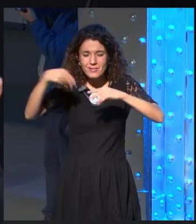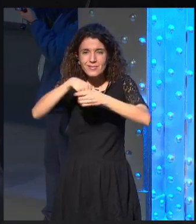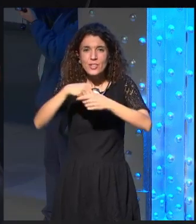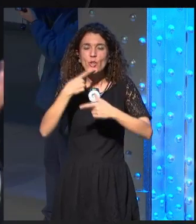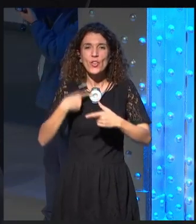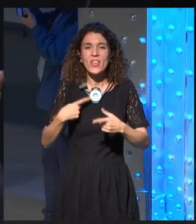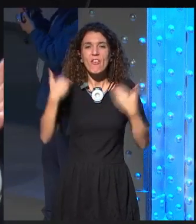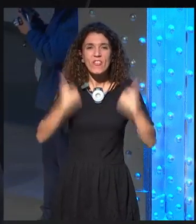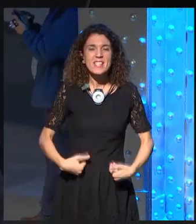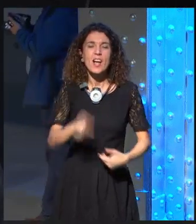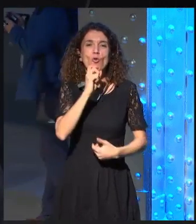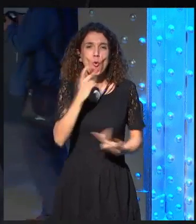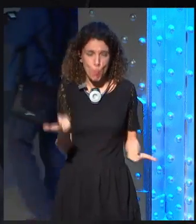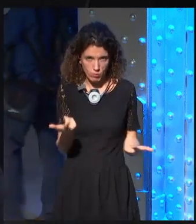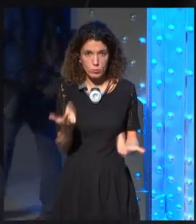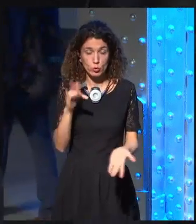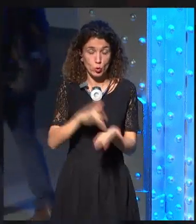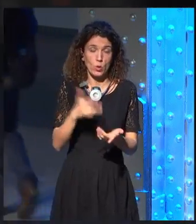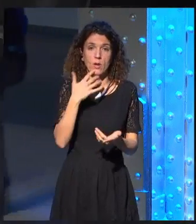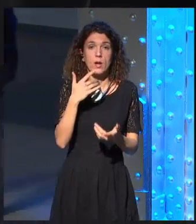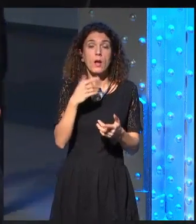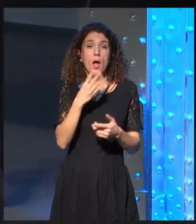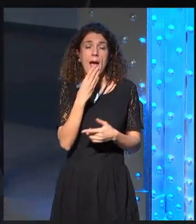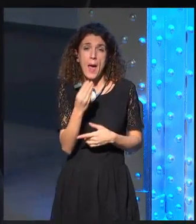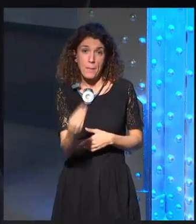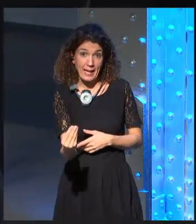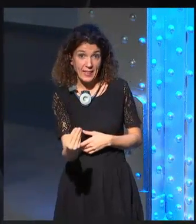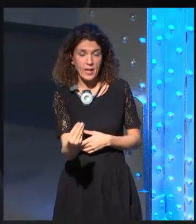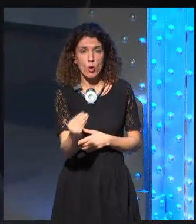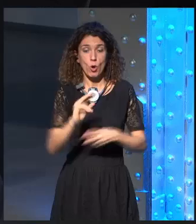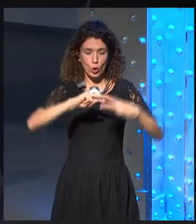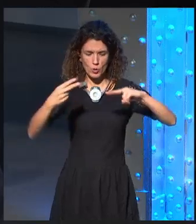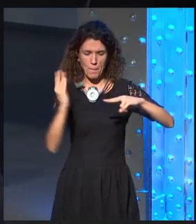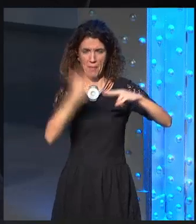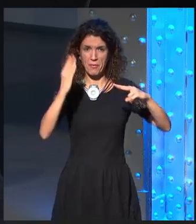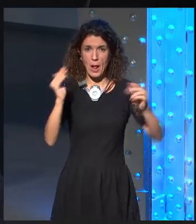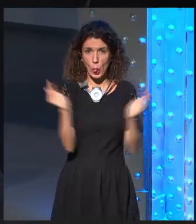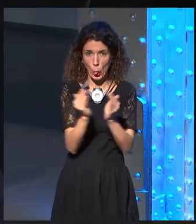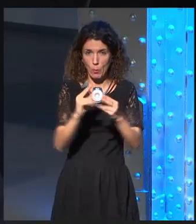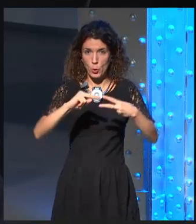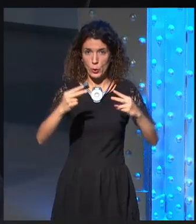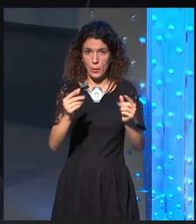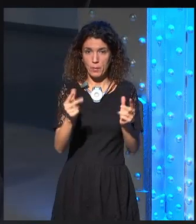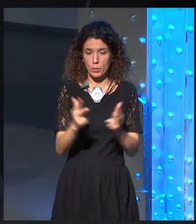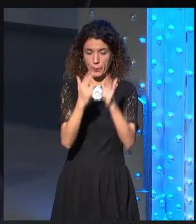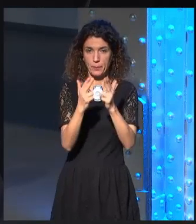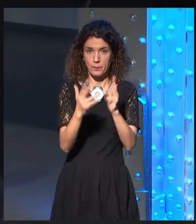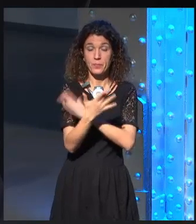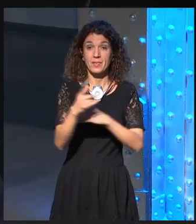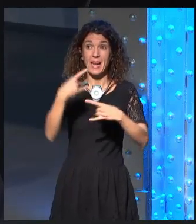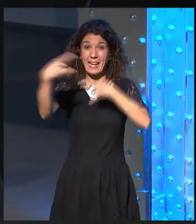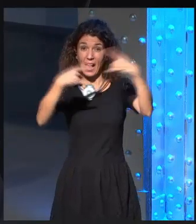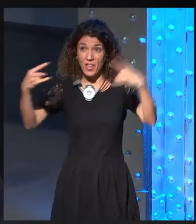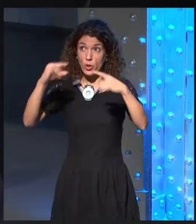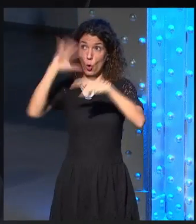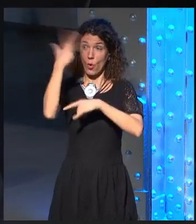nuestra edad física. Entonces, básicamente cuando envejecemos se dañan, son más cortitos y demás. Entonces, en el espacio, la